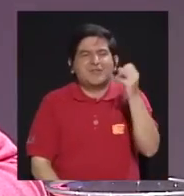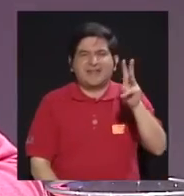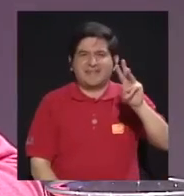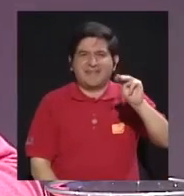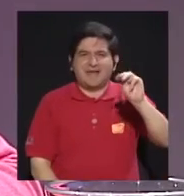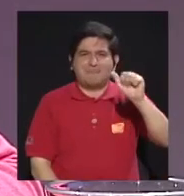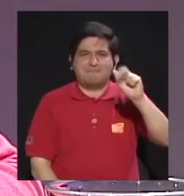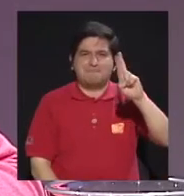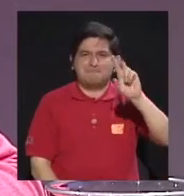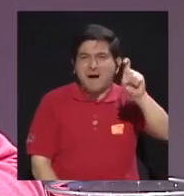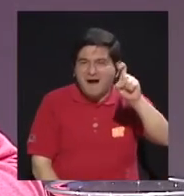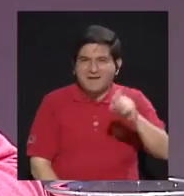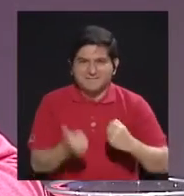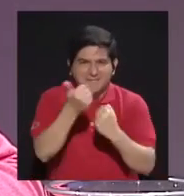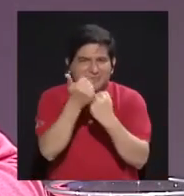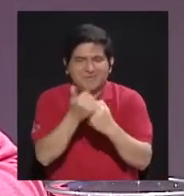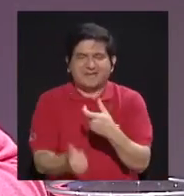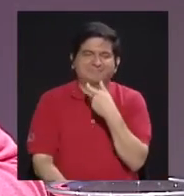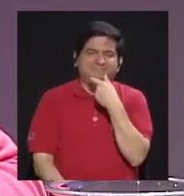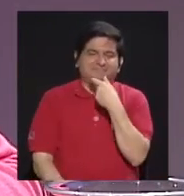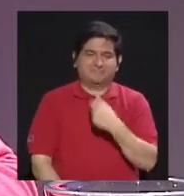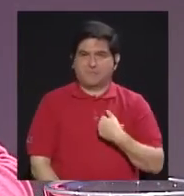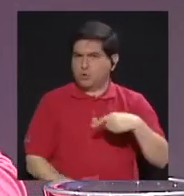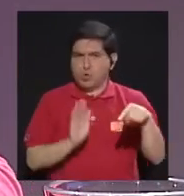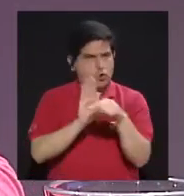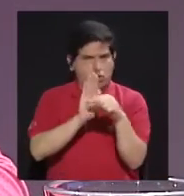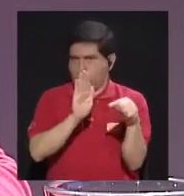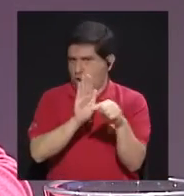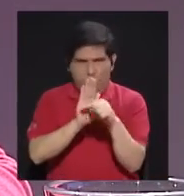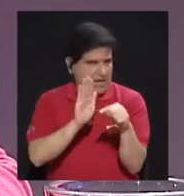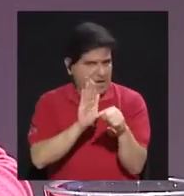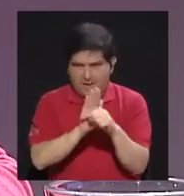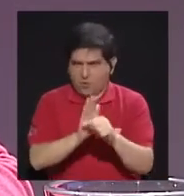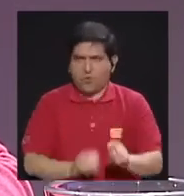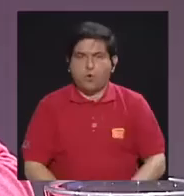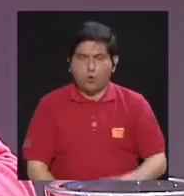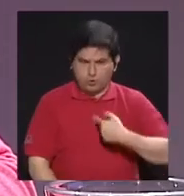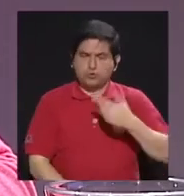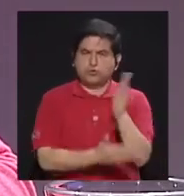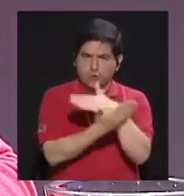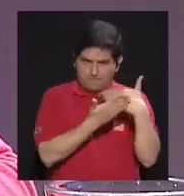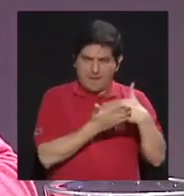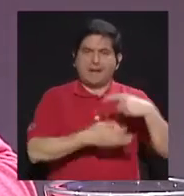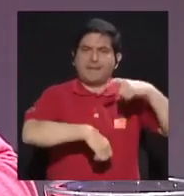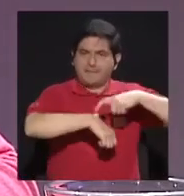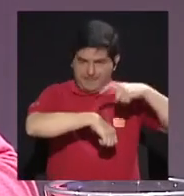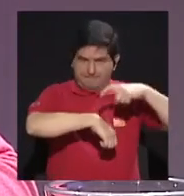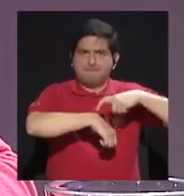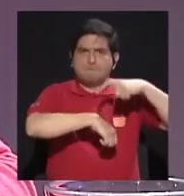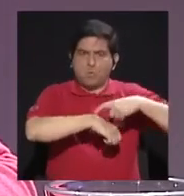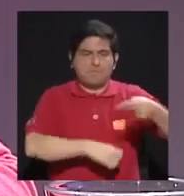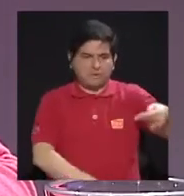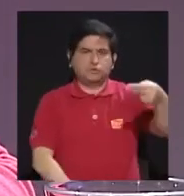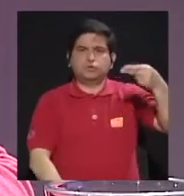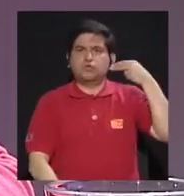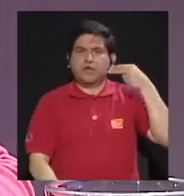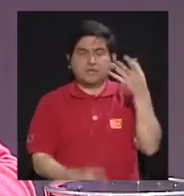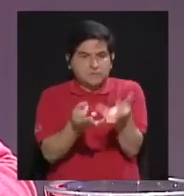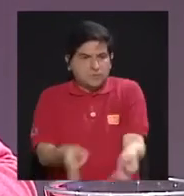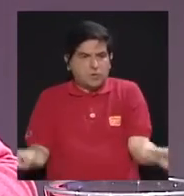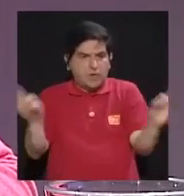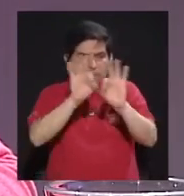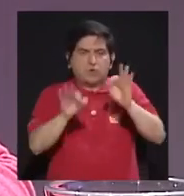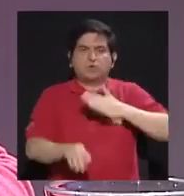porque yo no puedo negar, como he dicho, que fui parte de un momento en la historia crucial